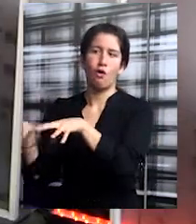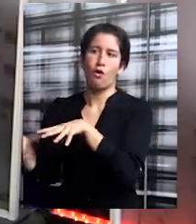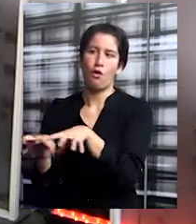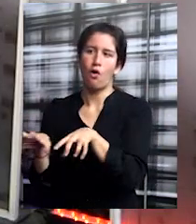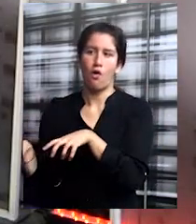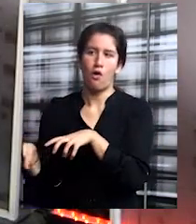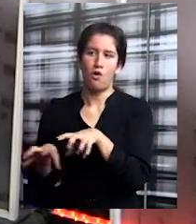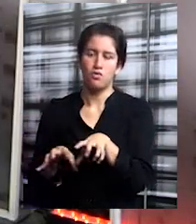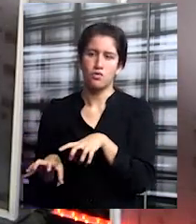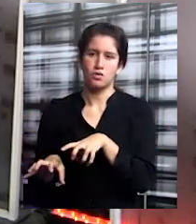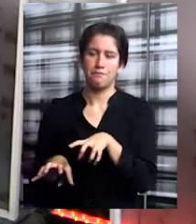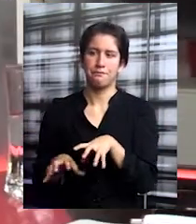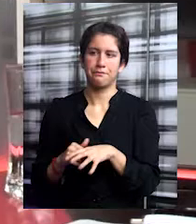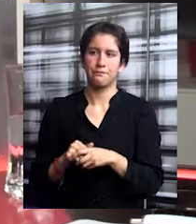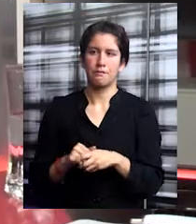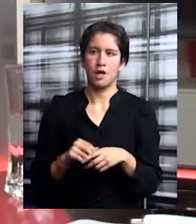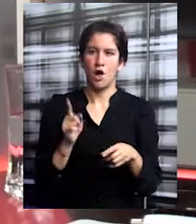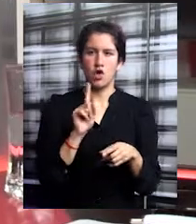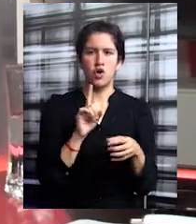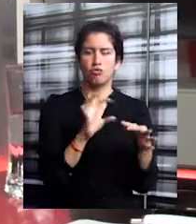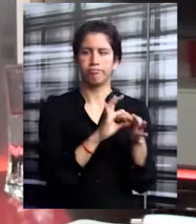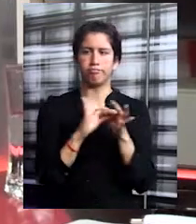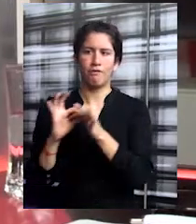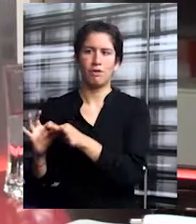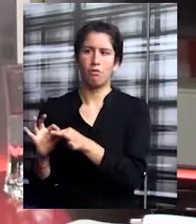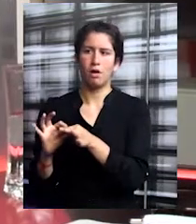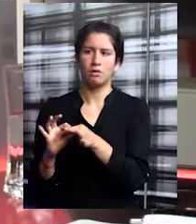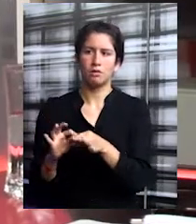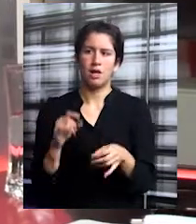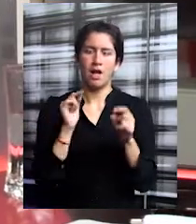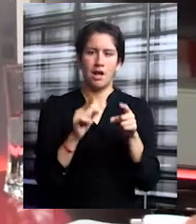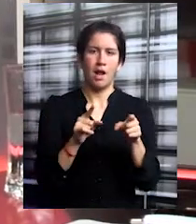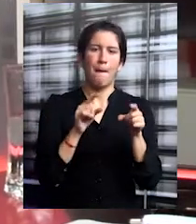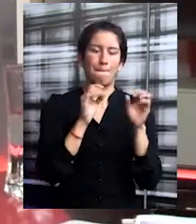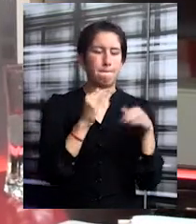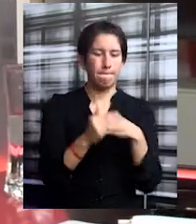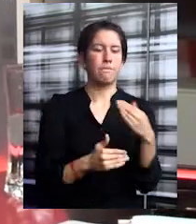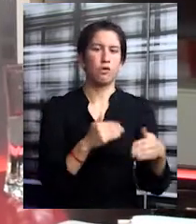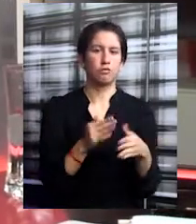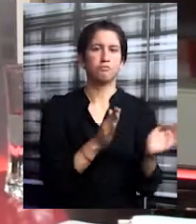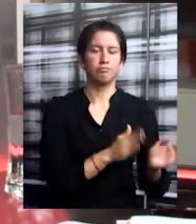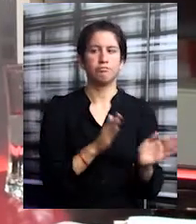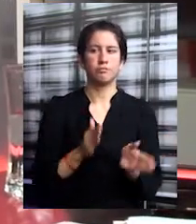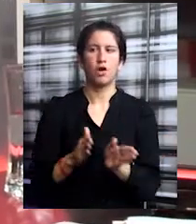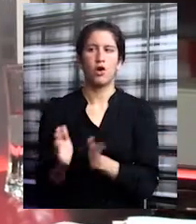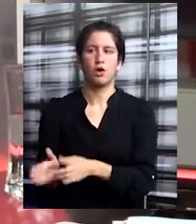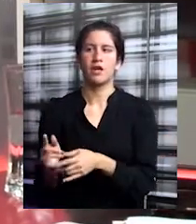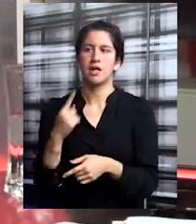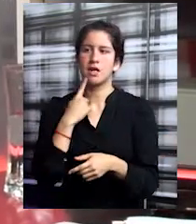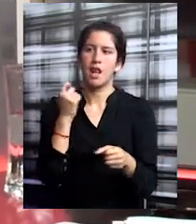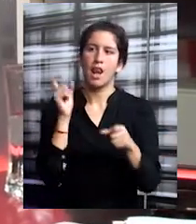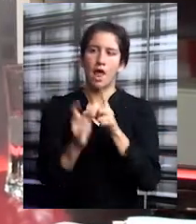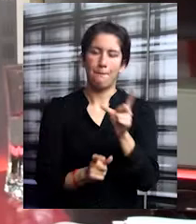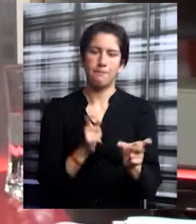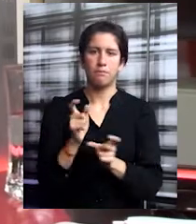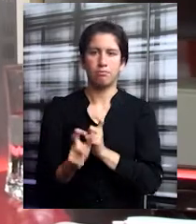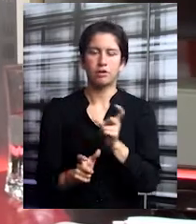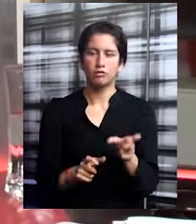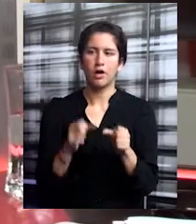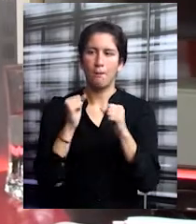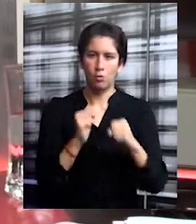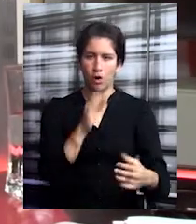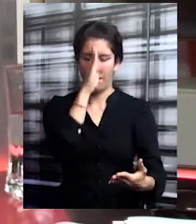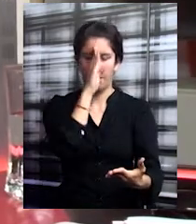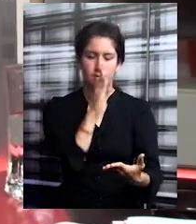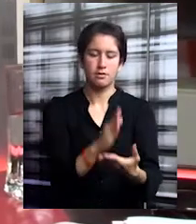fuerza vinculante, pero iba a ser un proceso ordenado y que iba a permitir que la gente pudiera incidir en